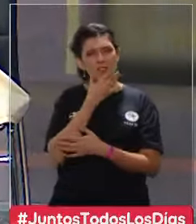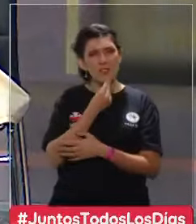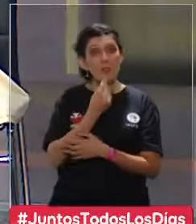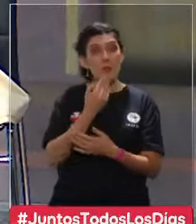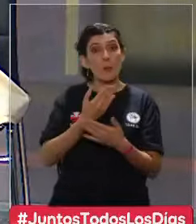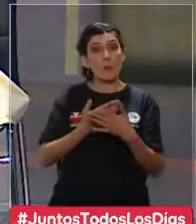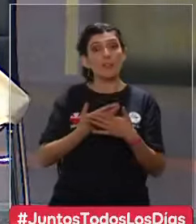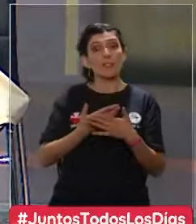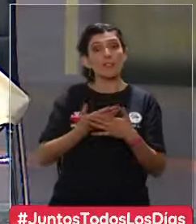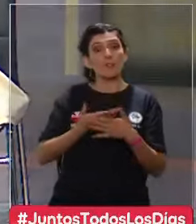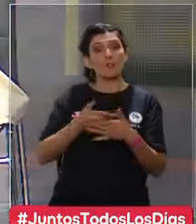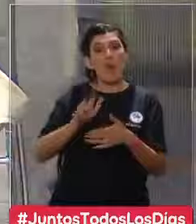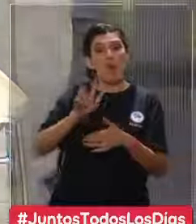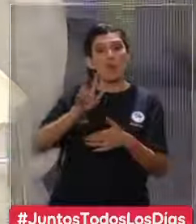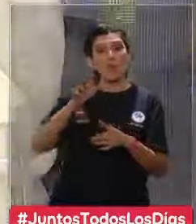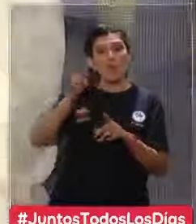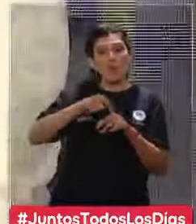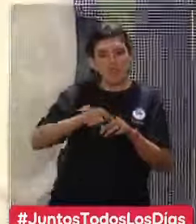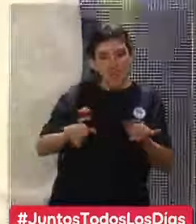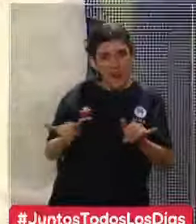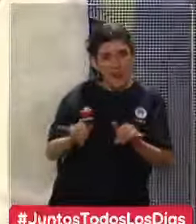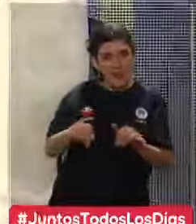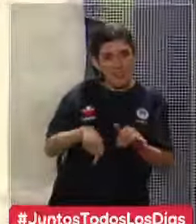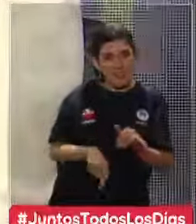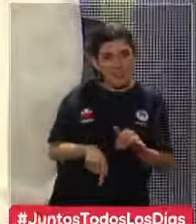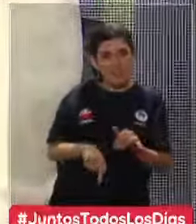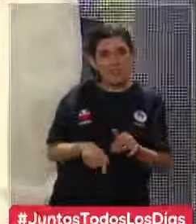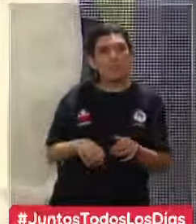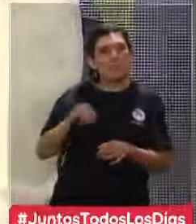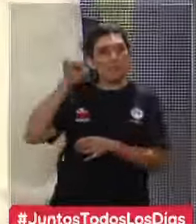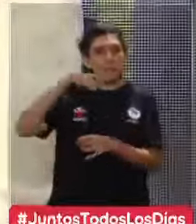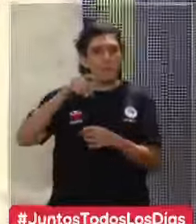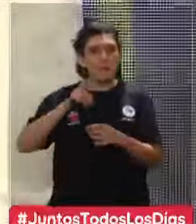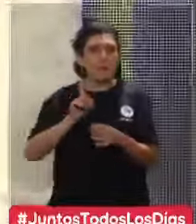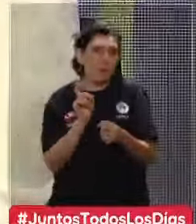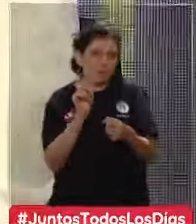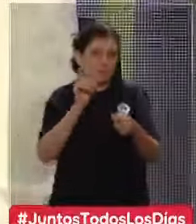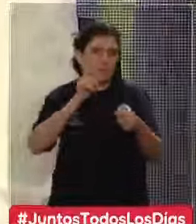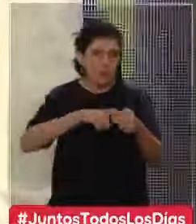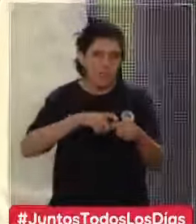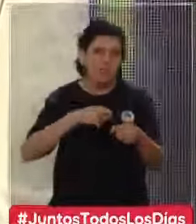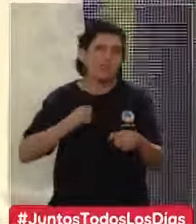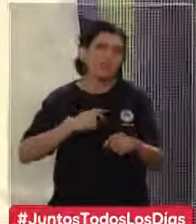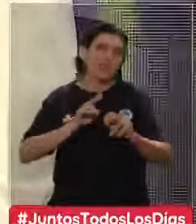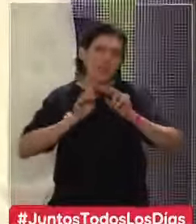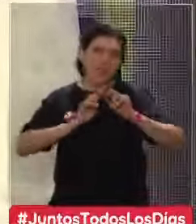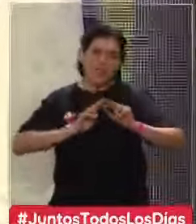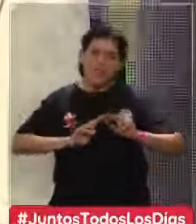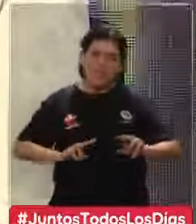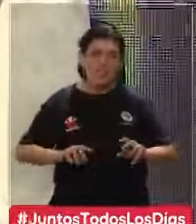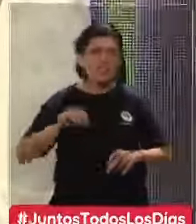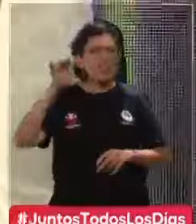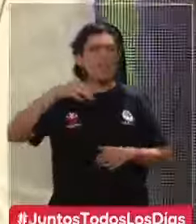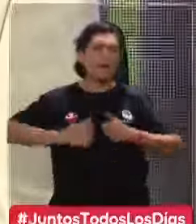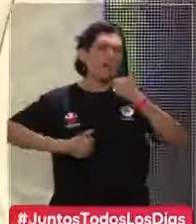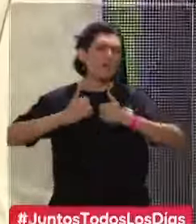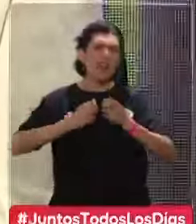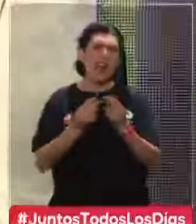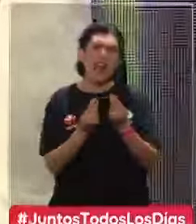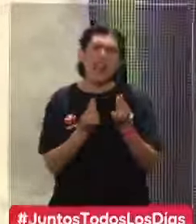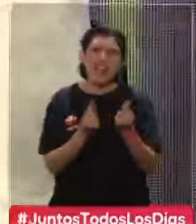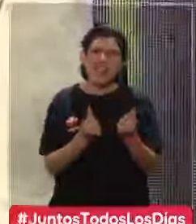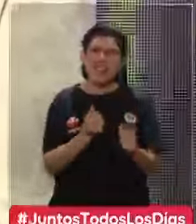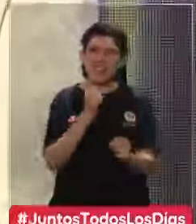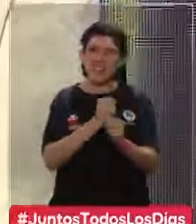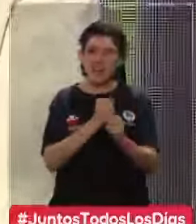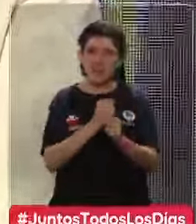con Chris de 8 meses, yo dije, bueno, es el mejor lugar donde podríamos estar, y tenía la tranquilidad que iba a ser así, porque los profesionales, la calidad del